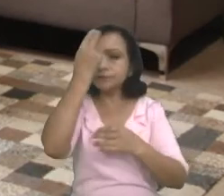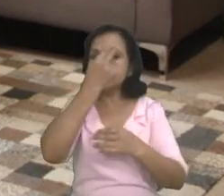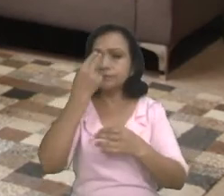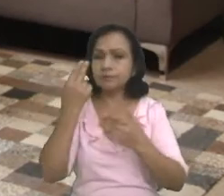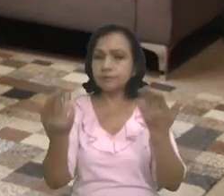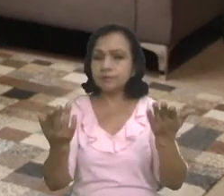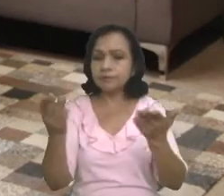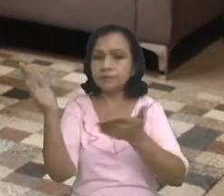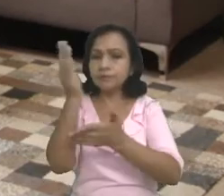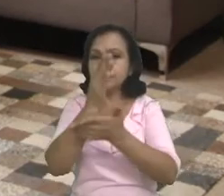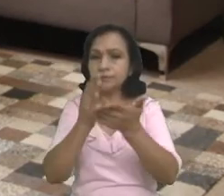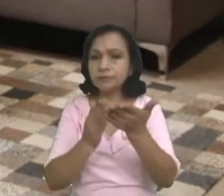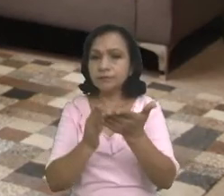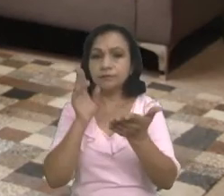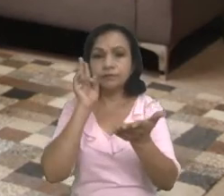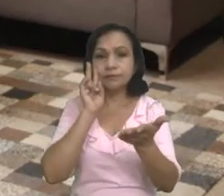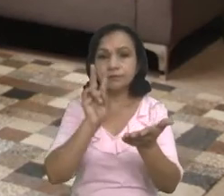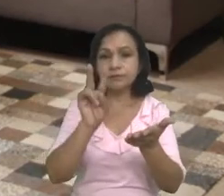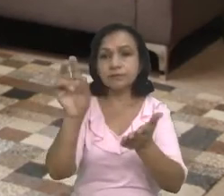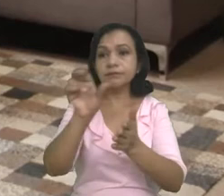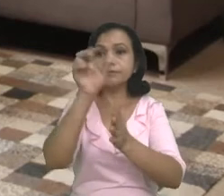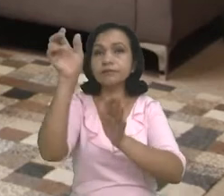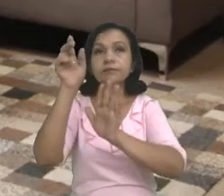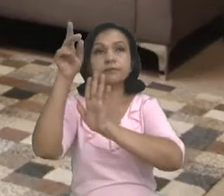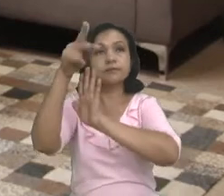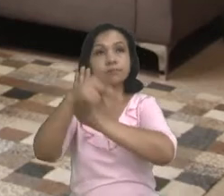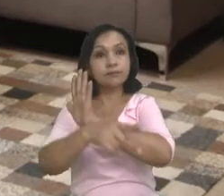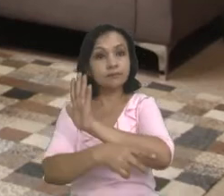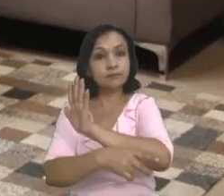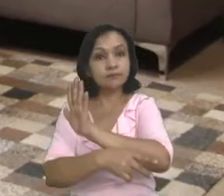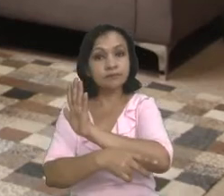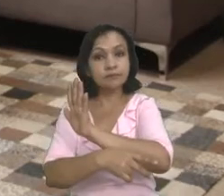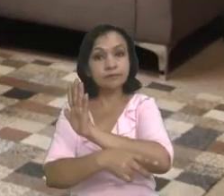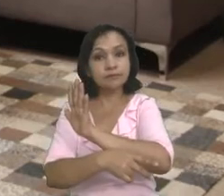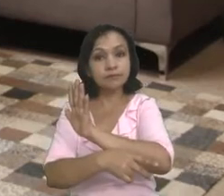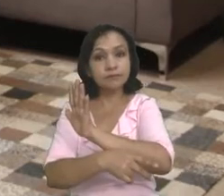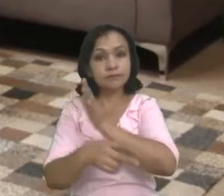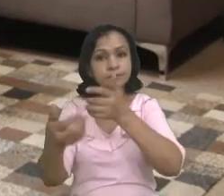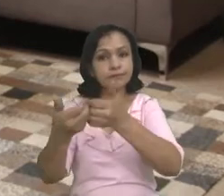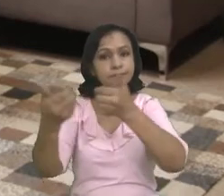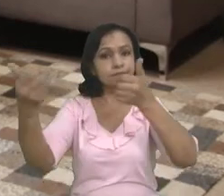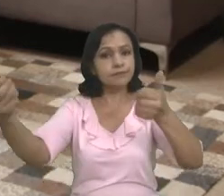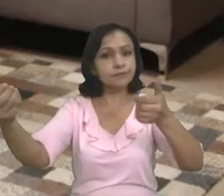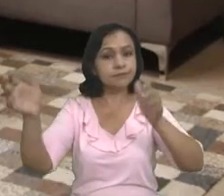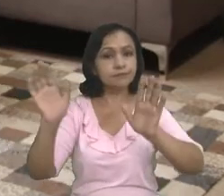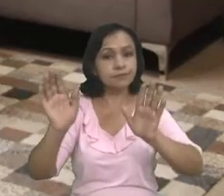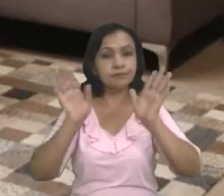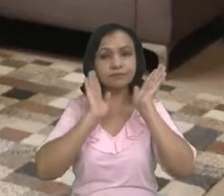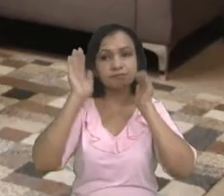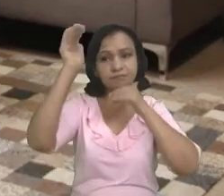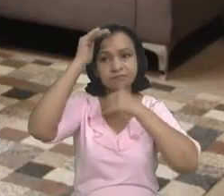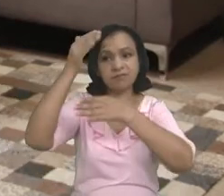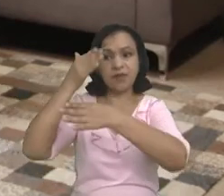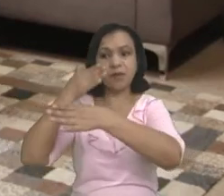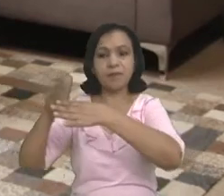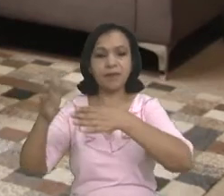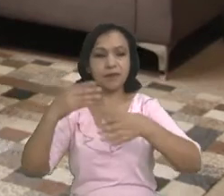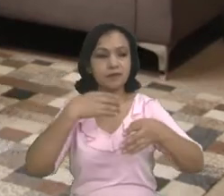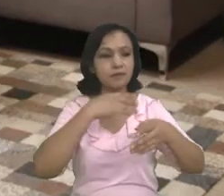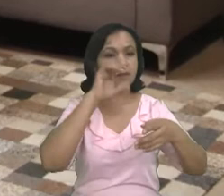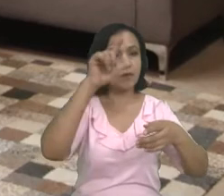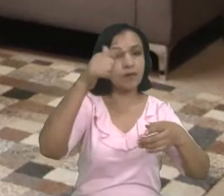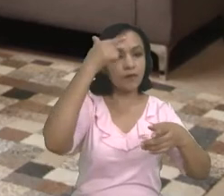porque de repente vemos que en otros países que funcionan como desconectados es decir y hay como una suerte de su registro